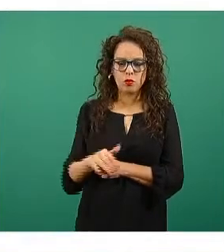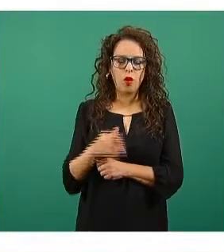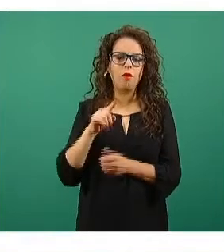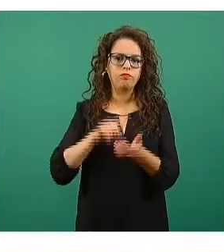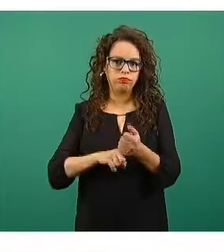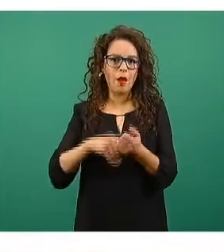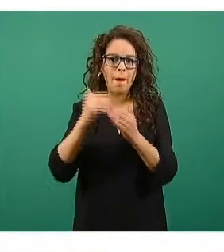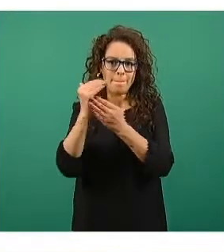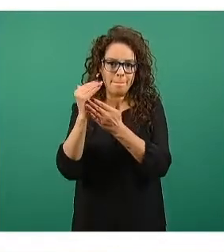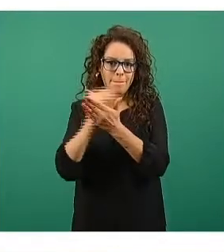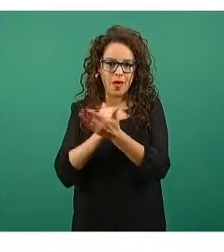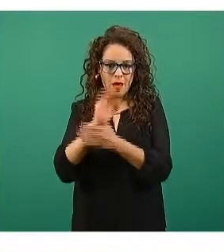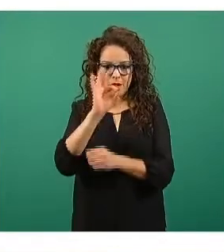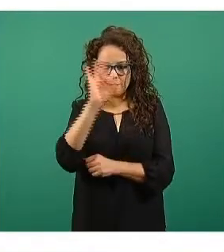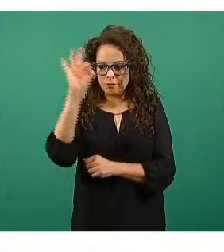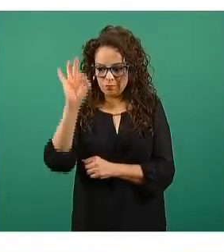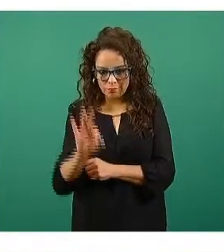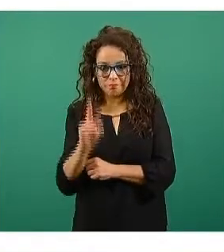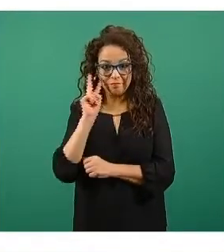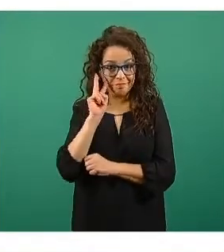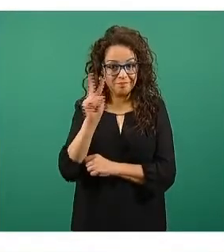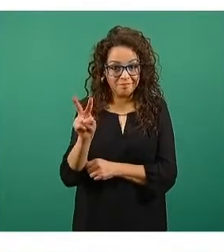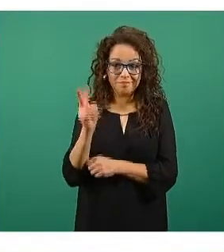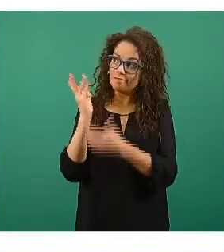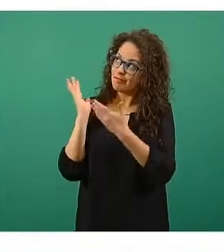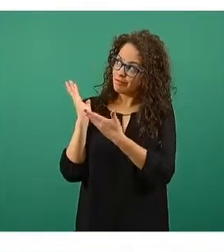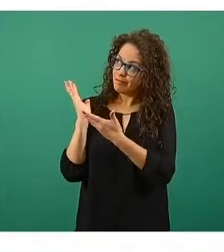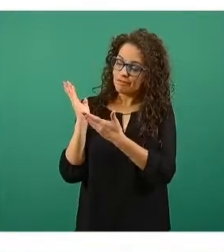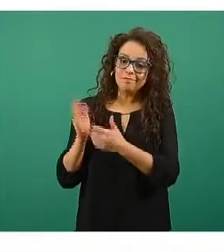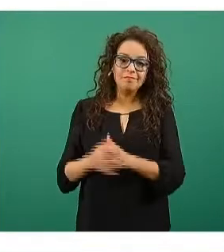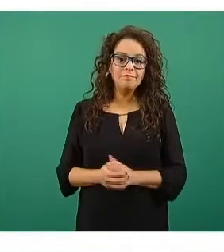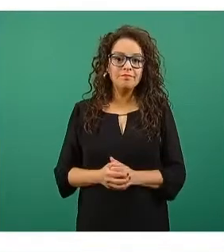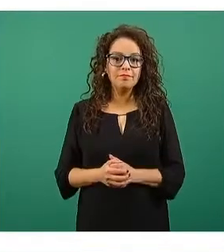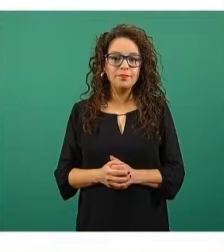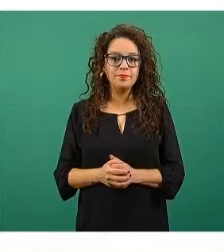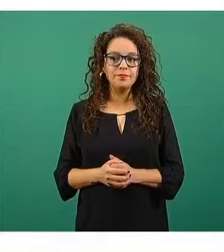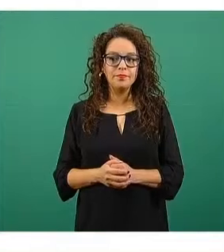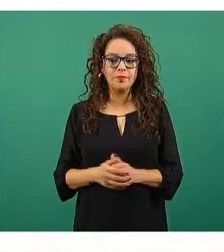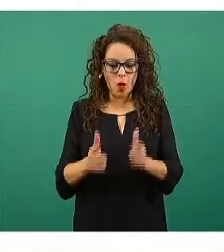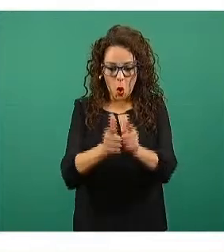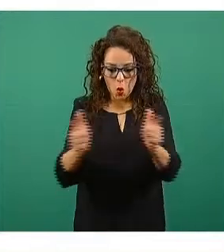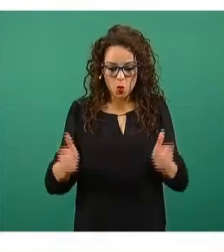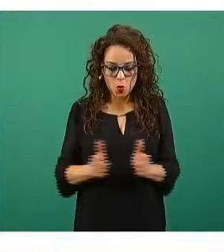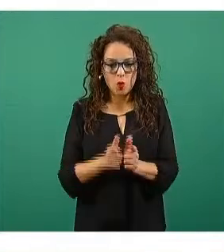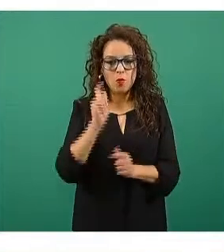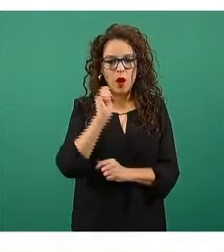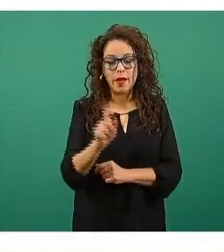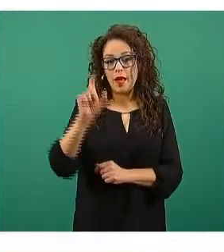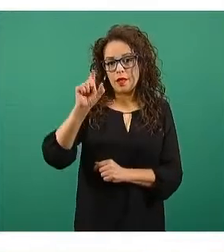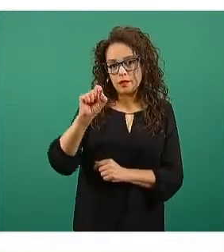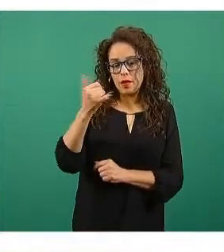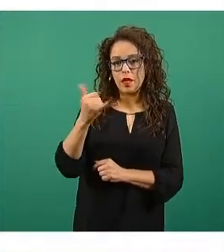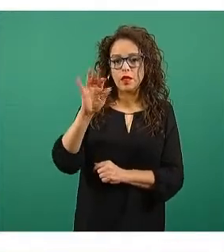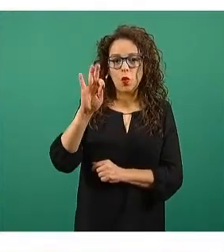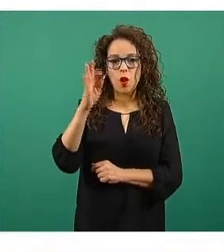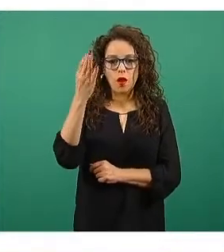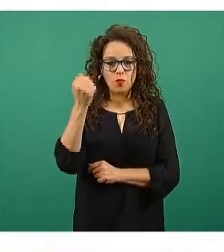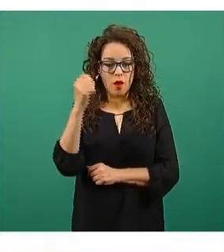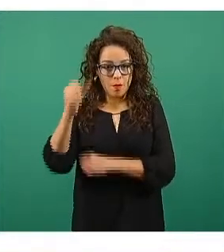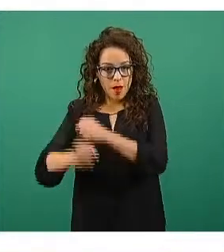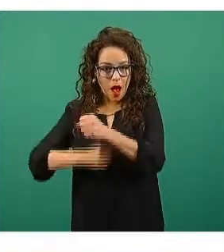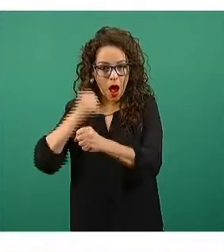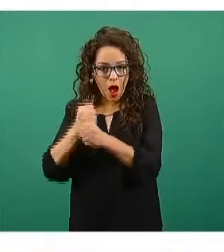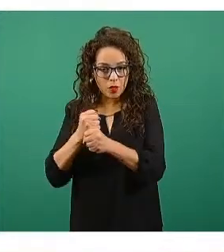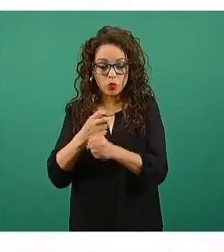va disminuyendo de una manera significativa. Para aquellos entre el grupo de edad de 20 y 49 años, en